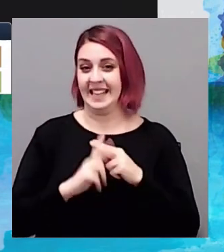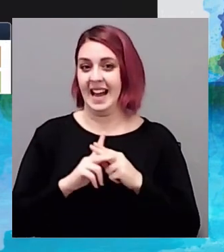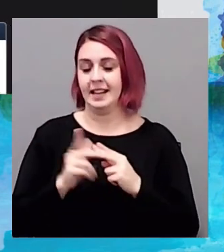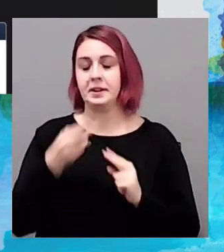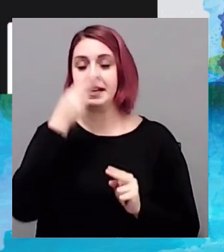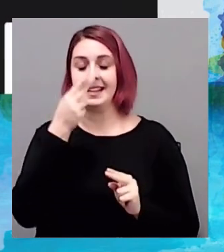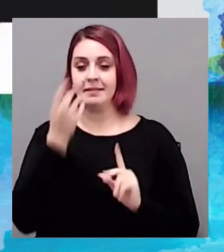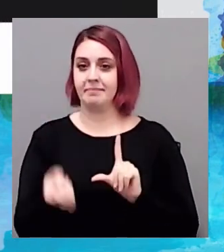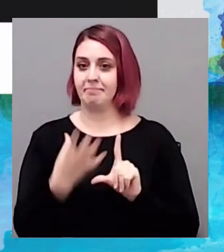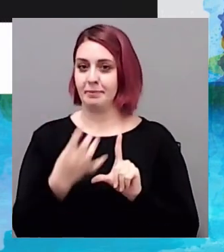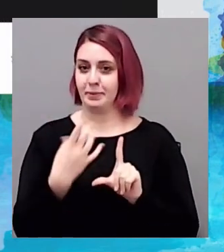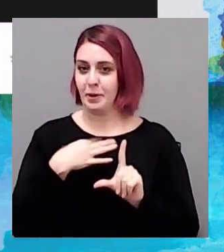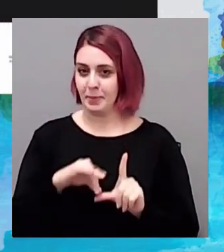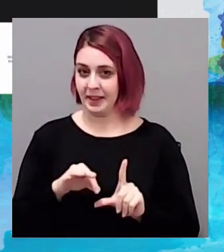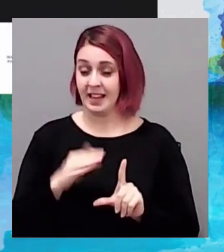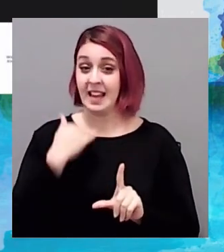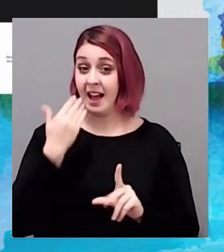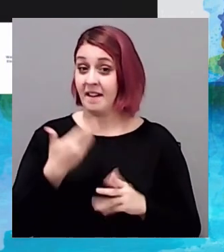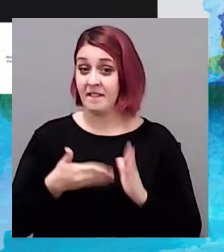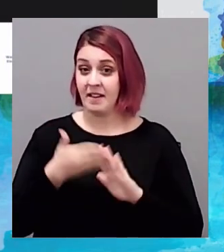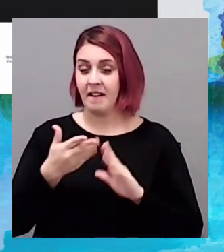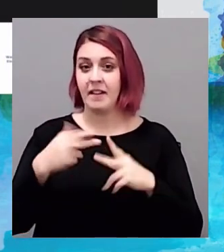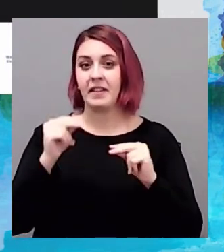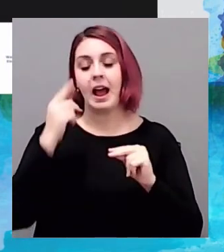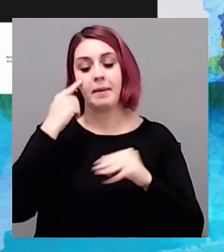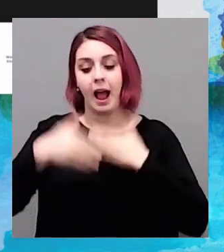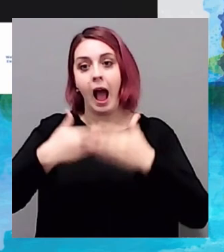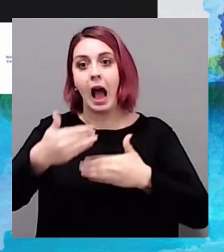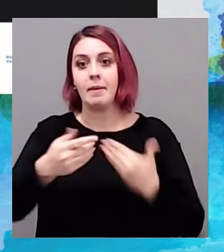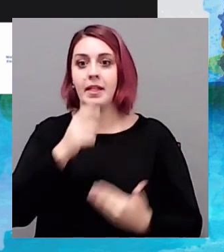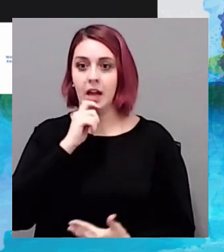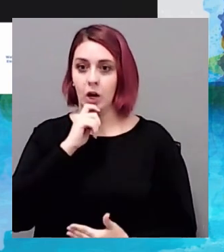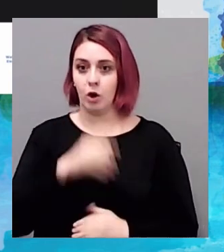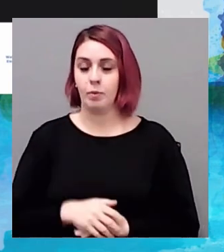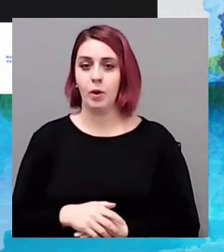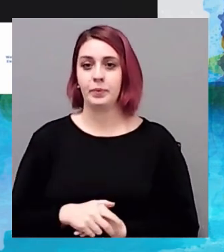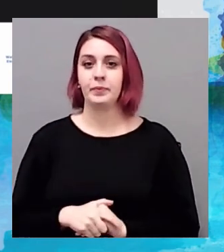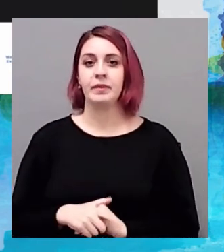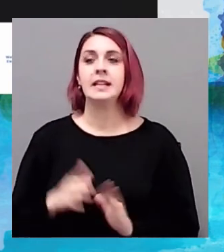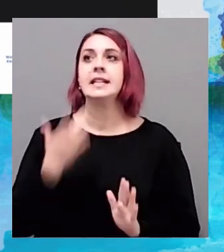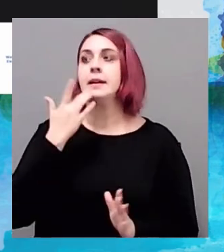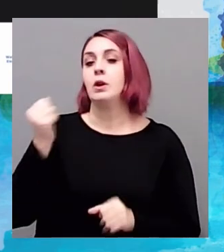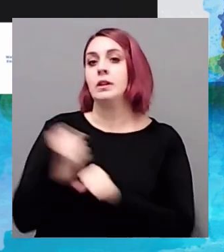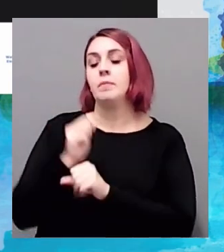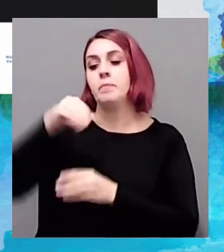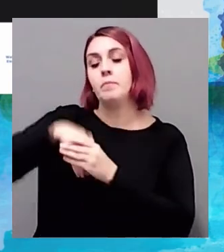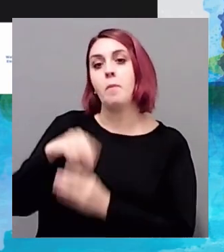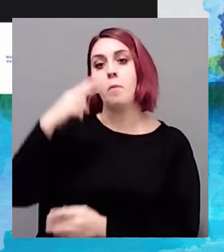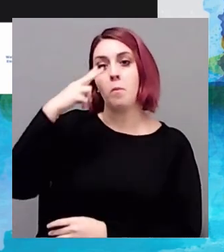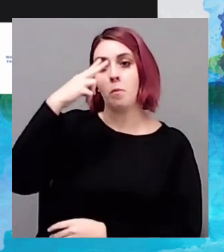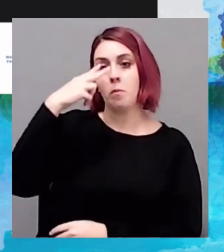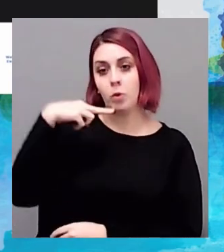Y vamos a terminar ya pensando en cómo avanzar. Tanto si trabajáis en museo, pertenecéis a la ONCE, sois